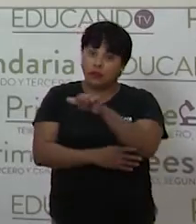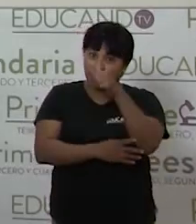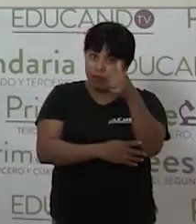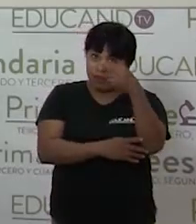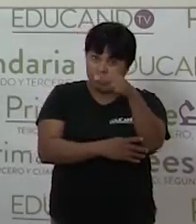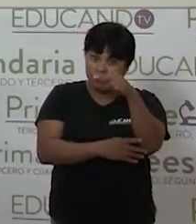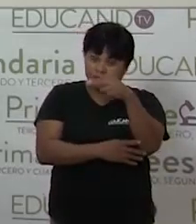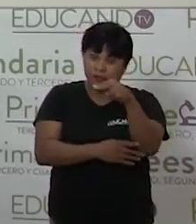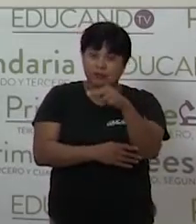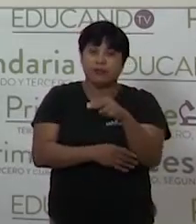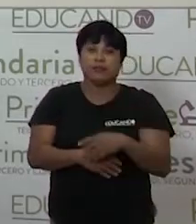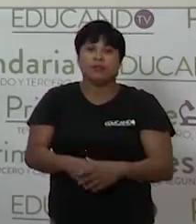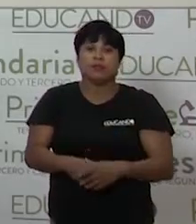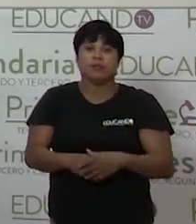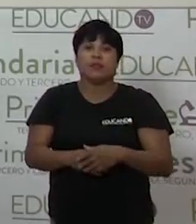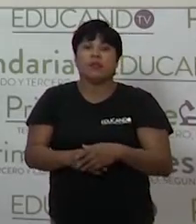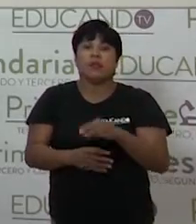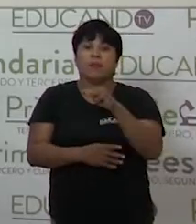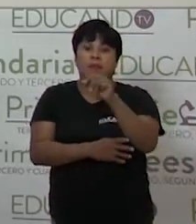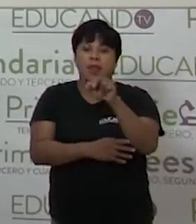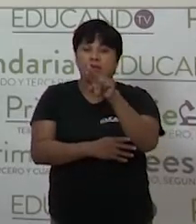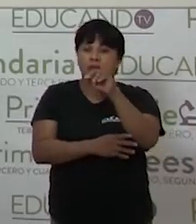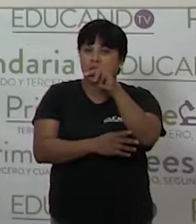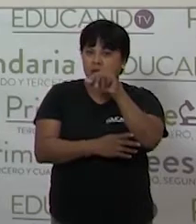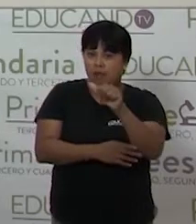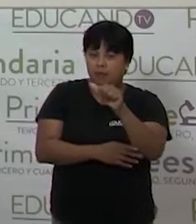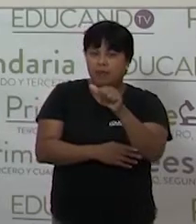otra se llama marina